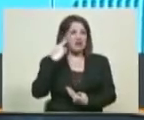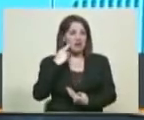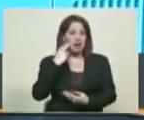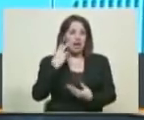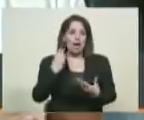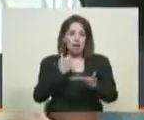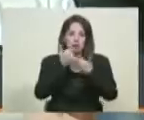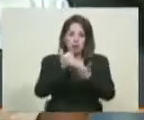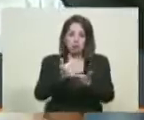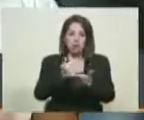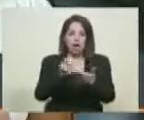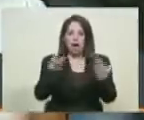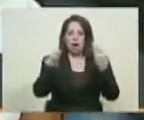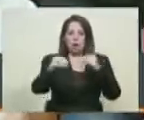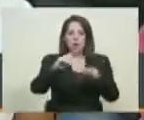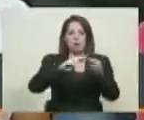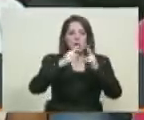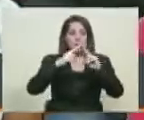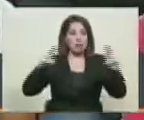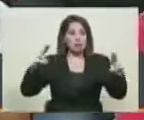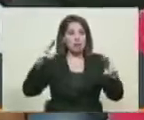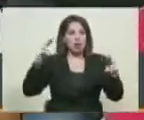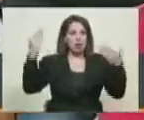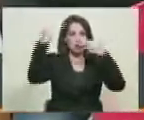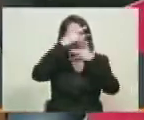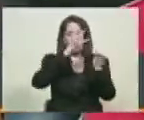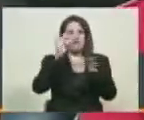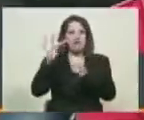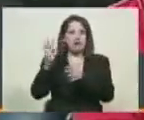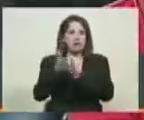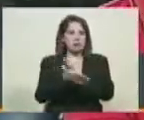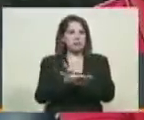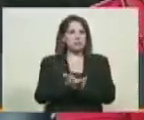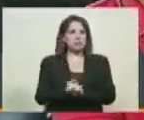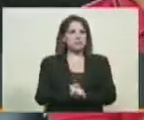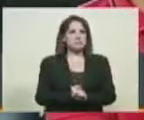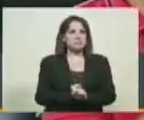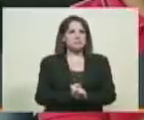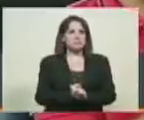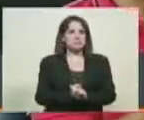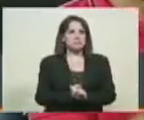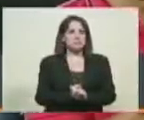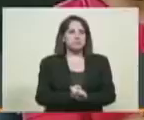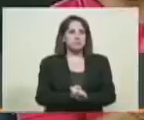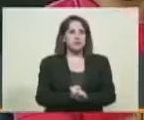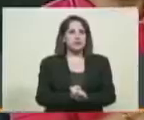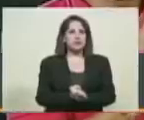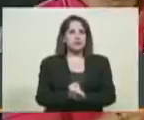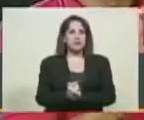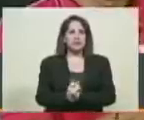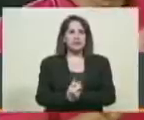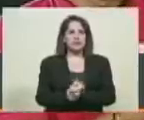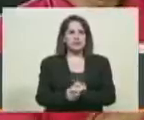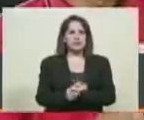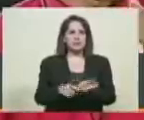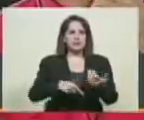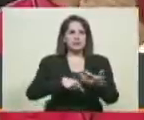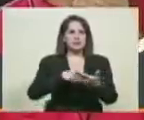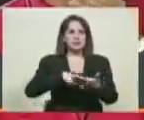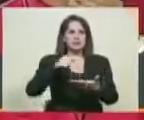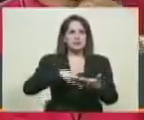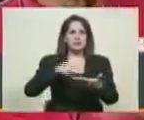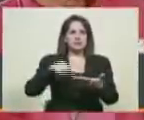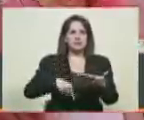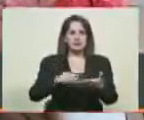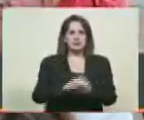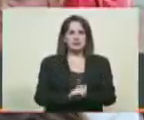imposible lograr junto a Cuba la firma del acuerdo de paz con la FARC. Es lo